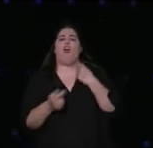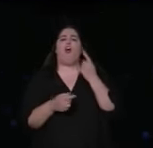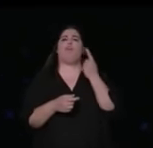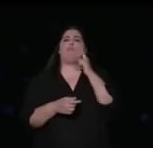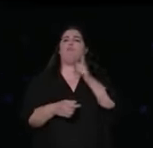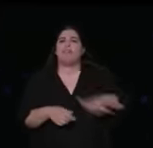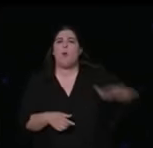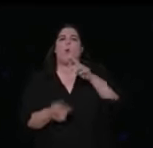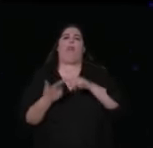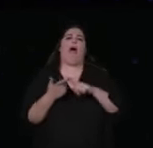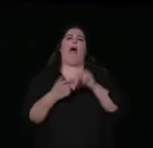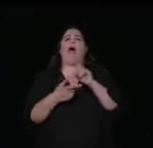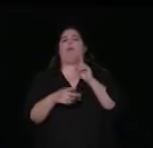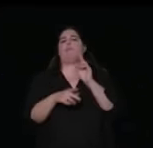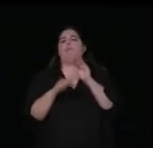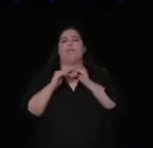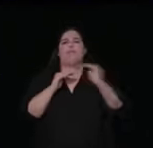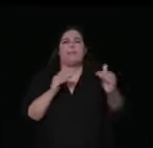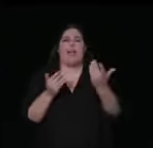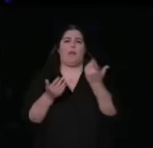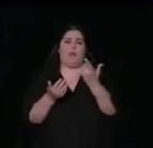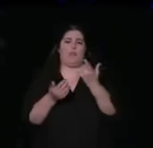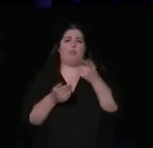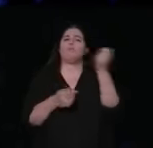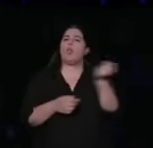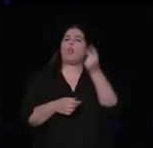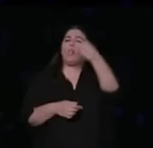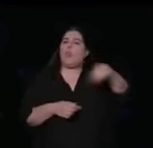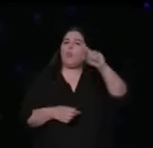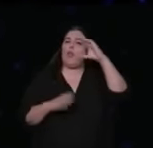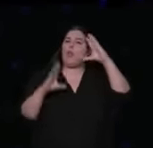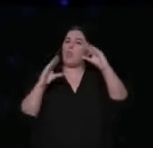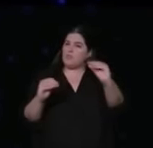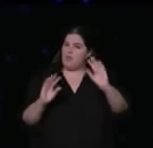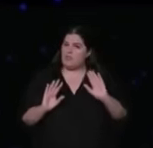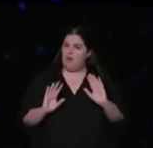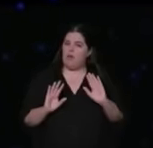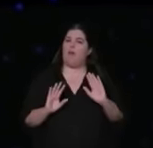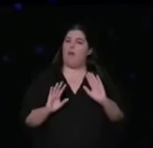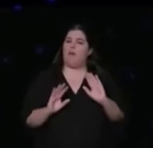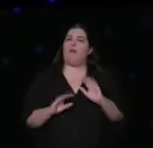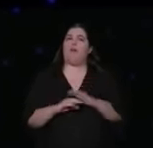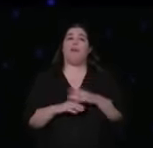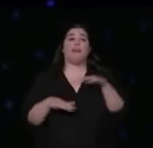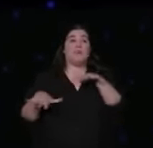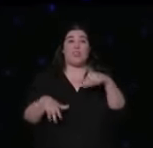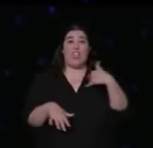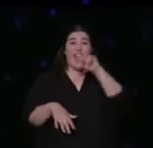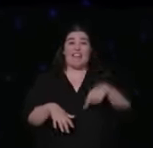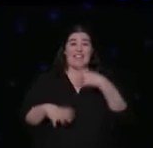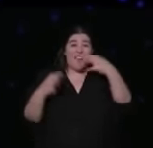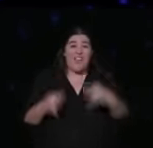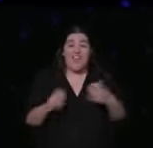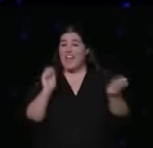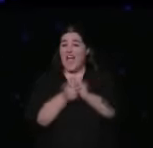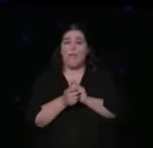inseguridad. Pero es bueno que tengan conciencia que es imposible cambiar la realidad haciendo las mismas